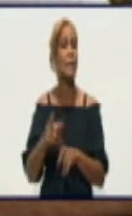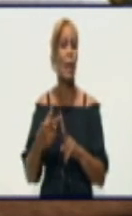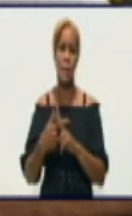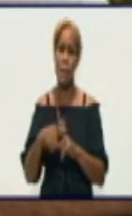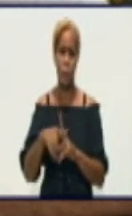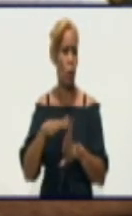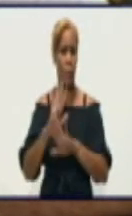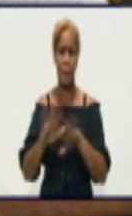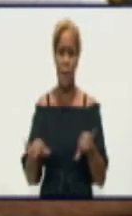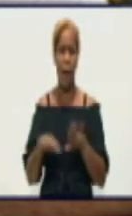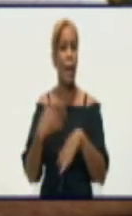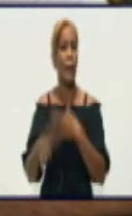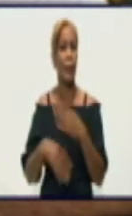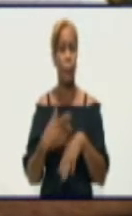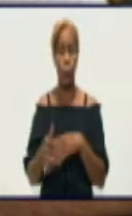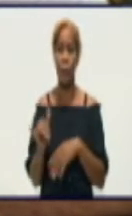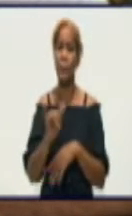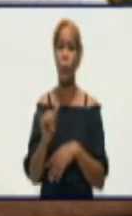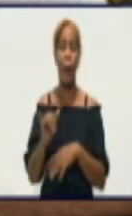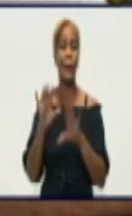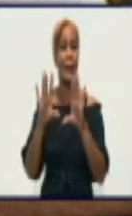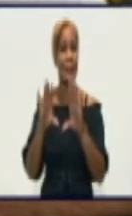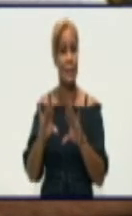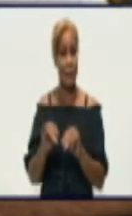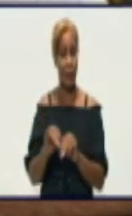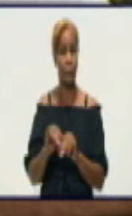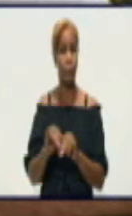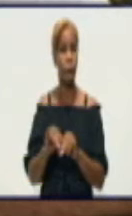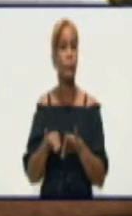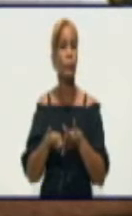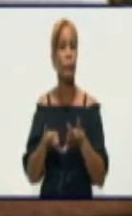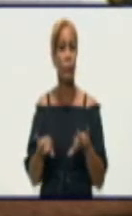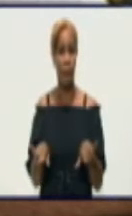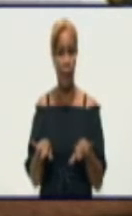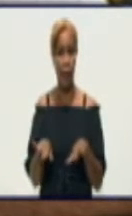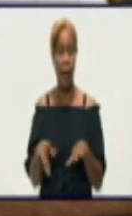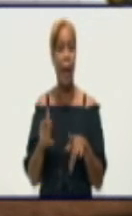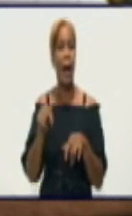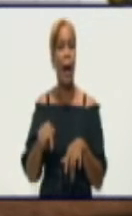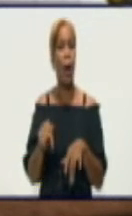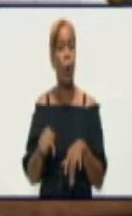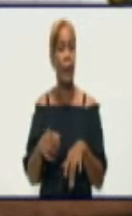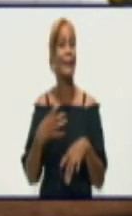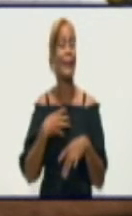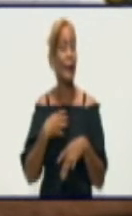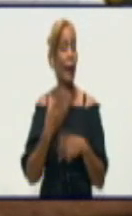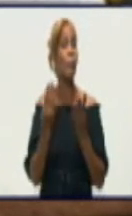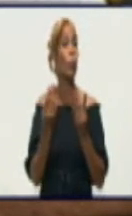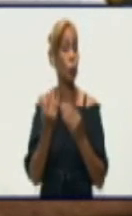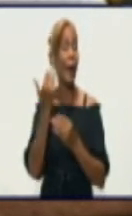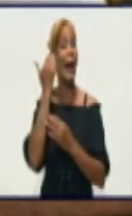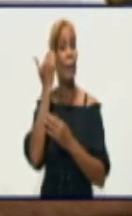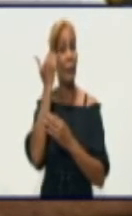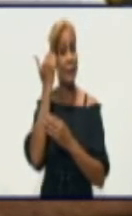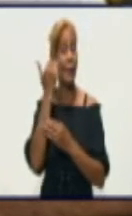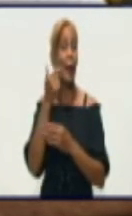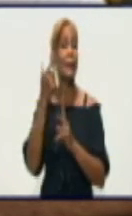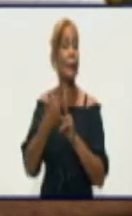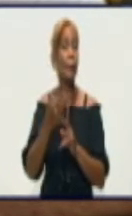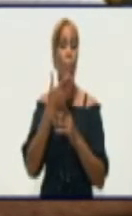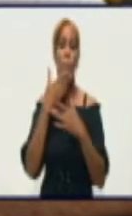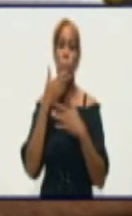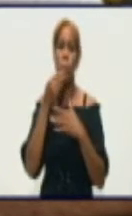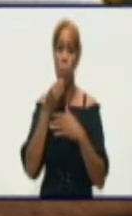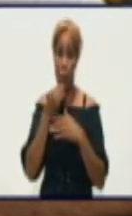progresivamente guiteras y felton vayan tomando carga para hoy estén a plena capacidad que pueda suplir este déficit que